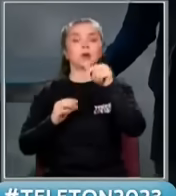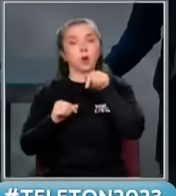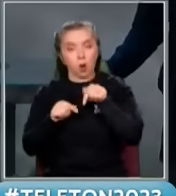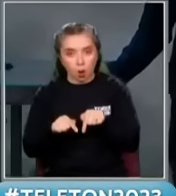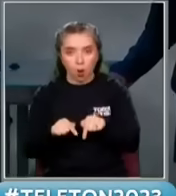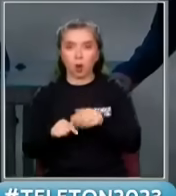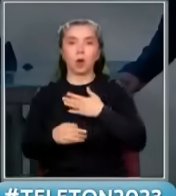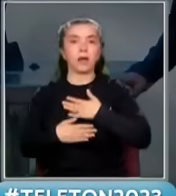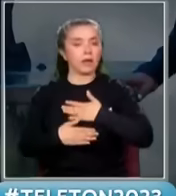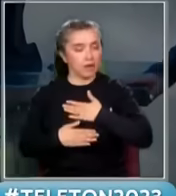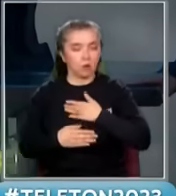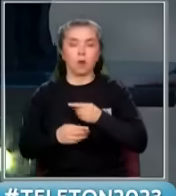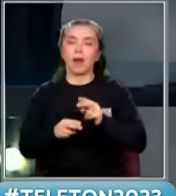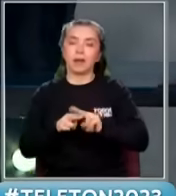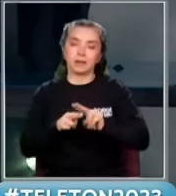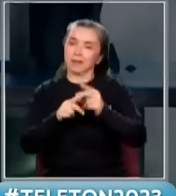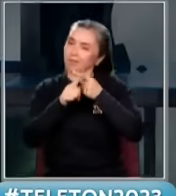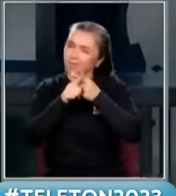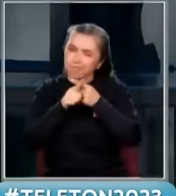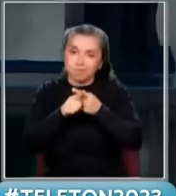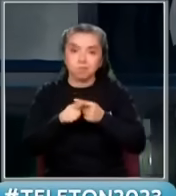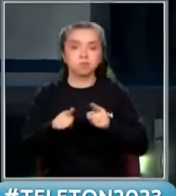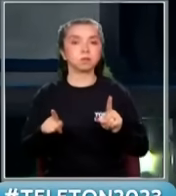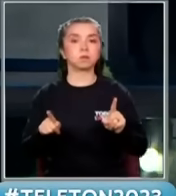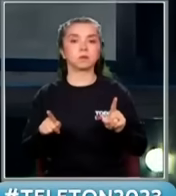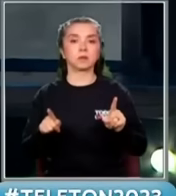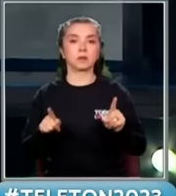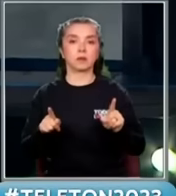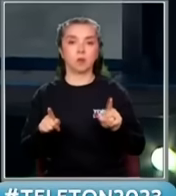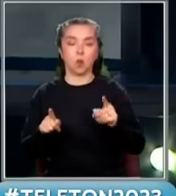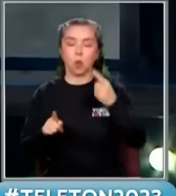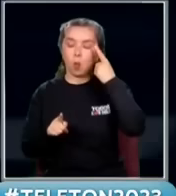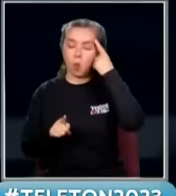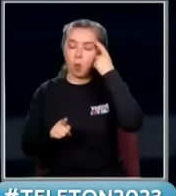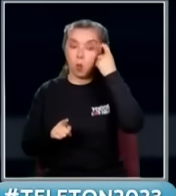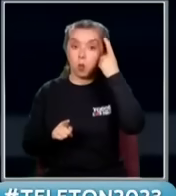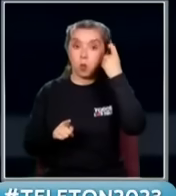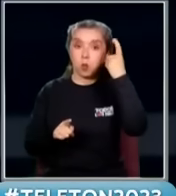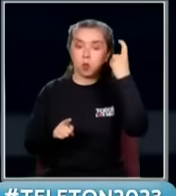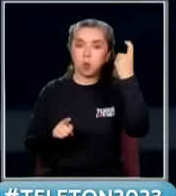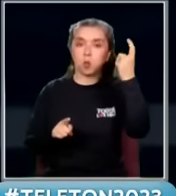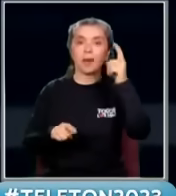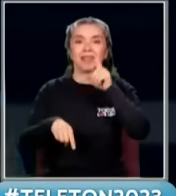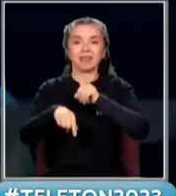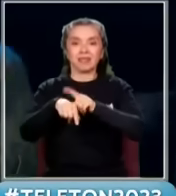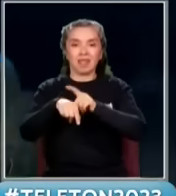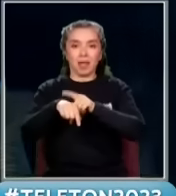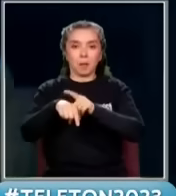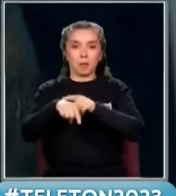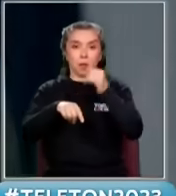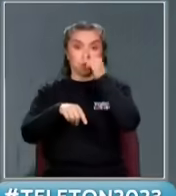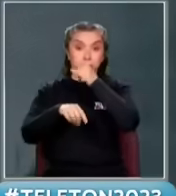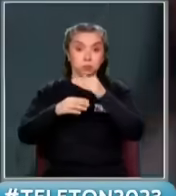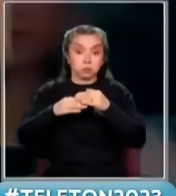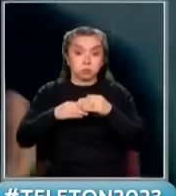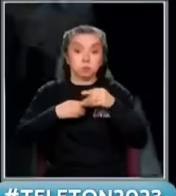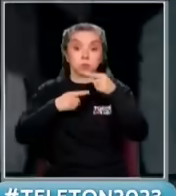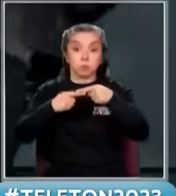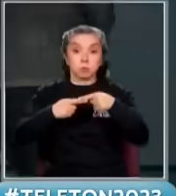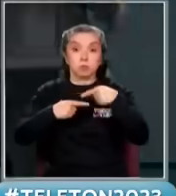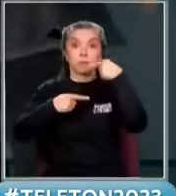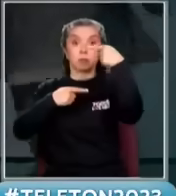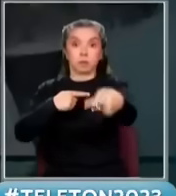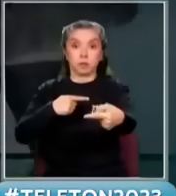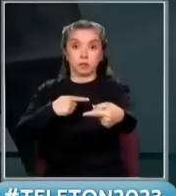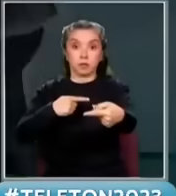algo completamente diferente. Una gran ilusión, un salto en el tiempo. Quiero que me siga muy de cerca, que la cámara me siga por